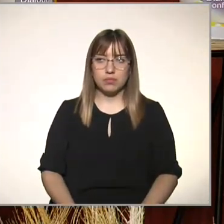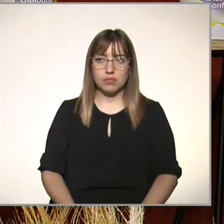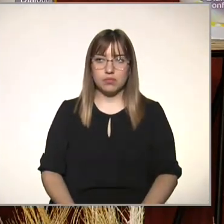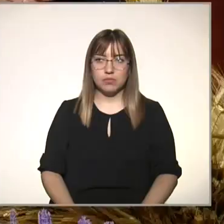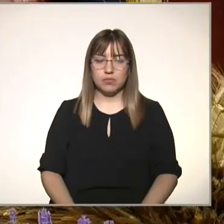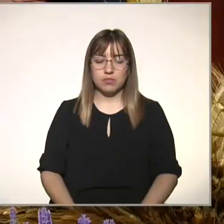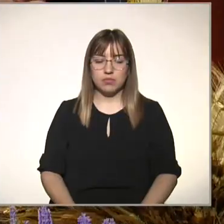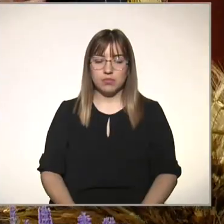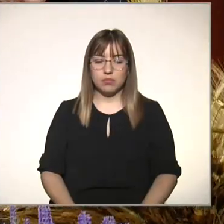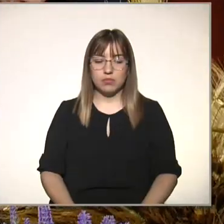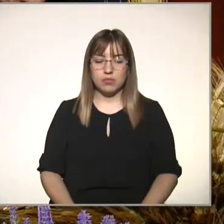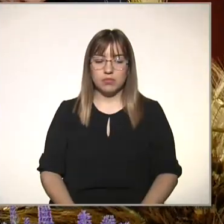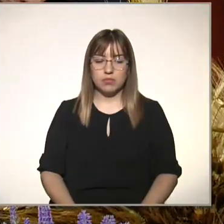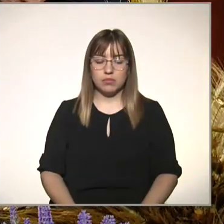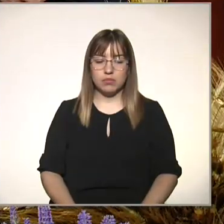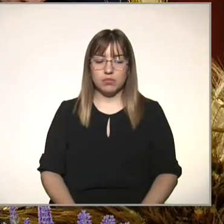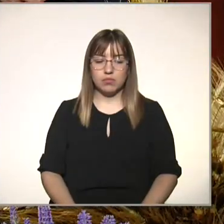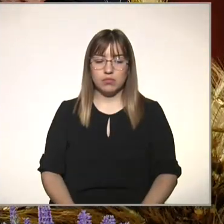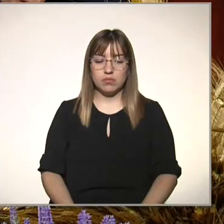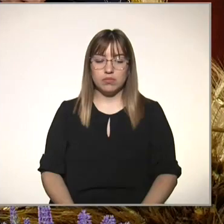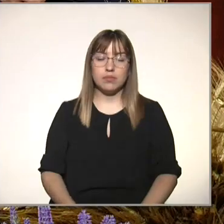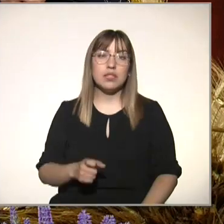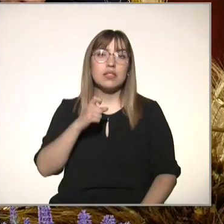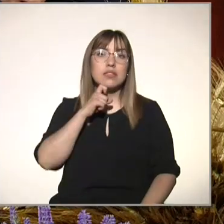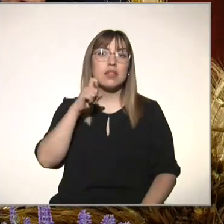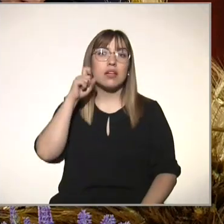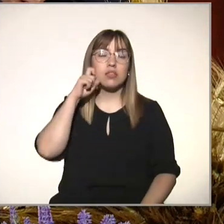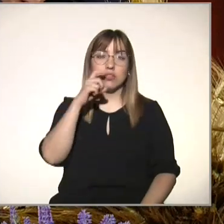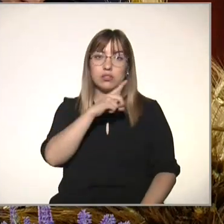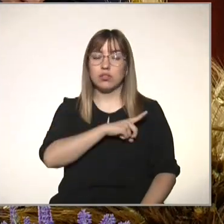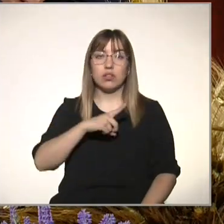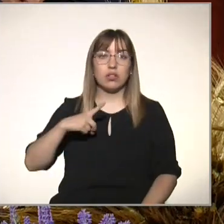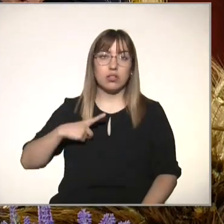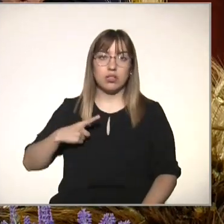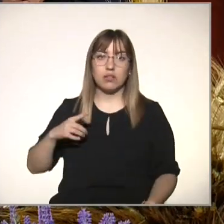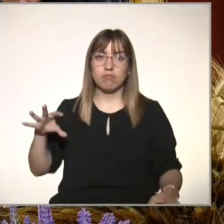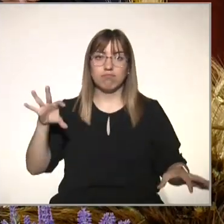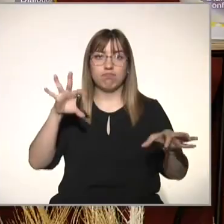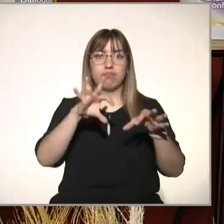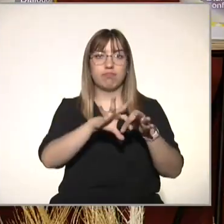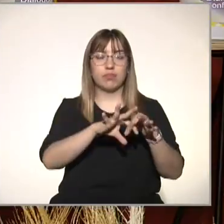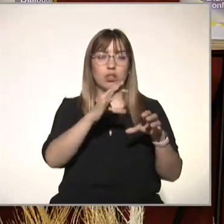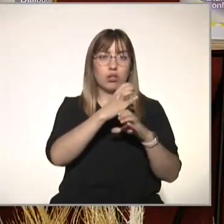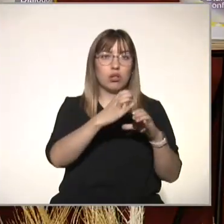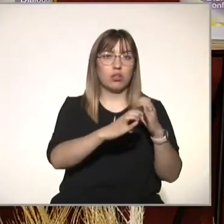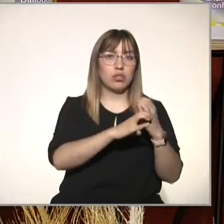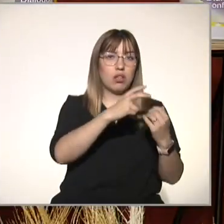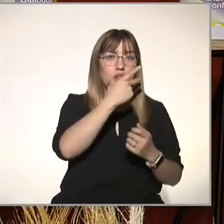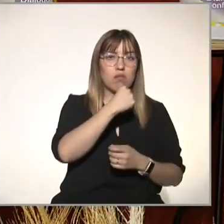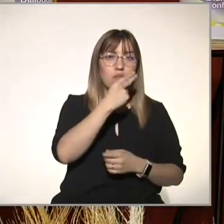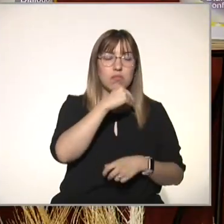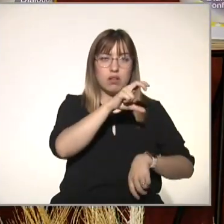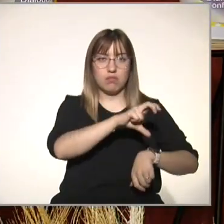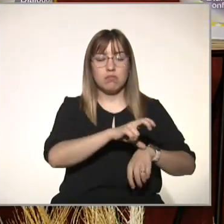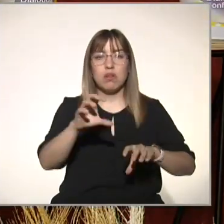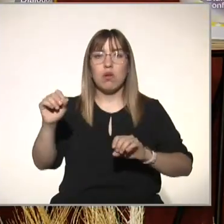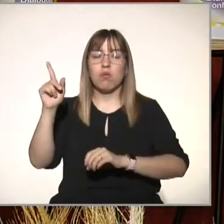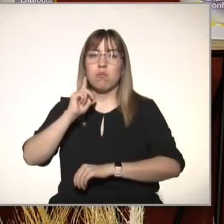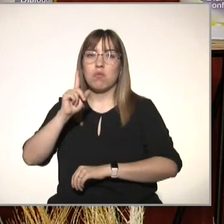visible. Que ese sexo debe corresponderse con lo masculino y lo femenino, que debe estar